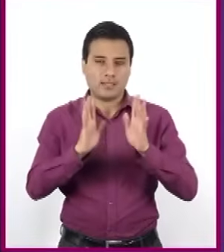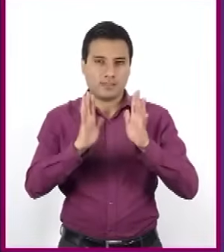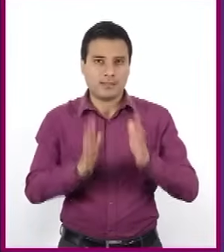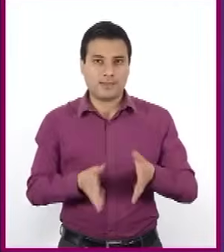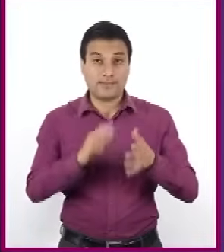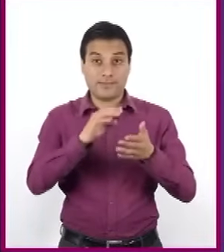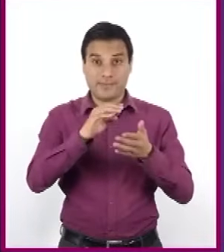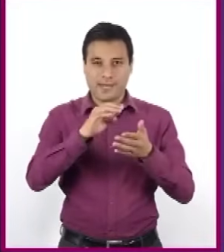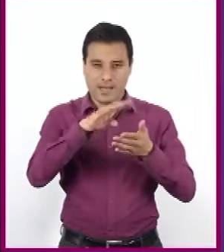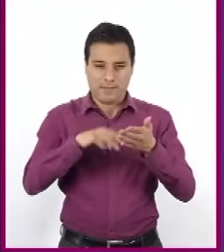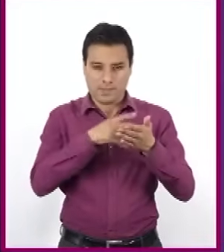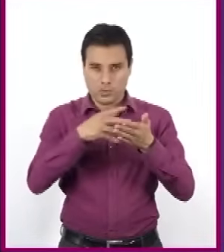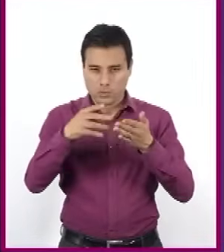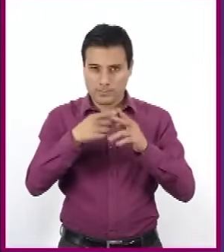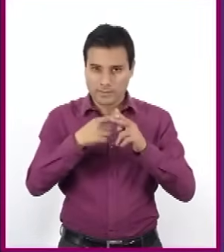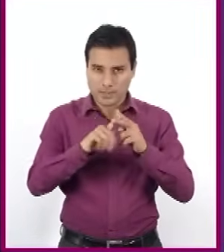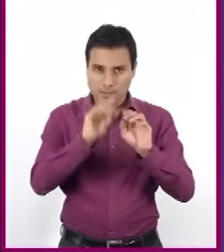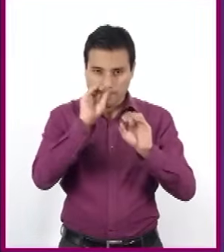los elementos.